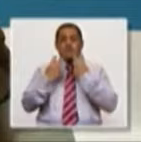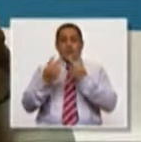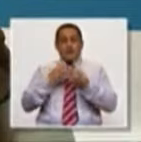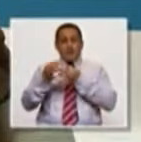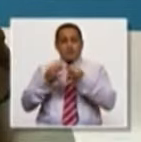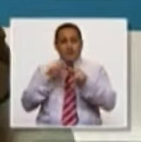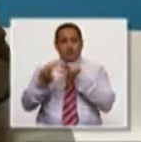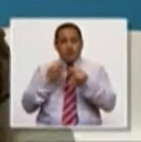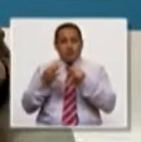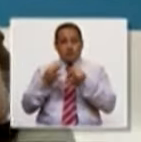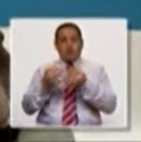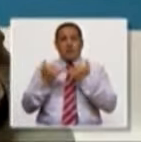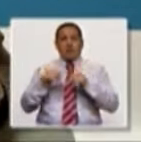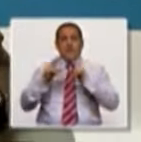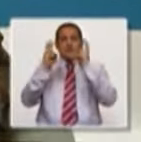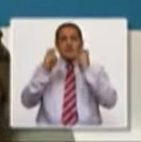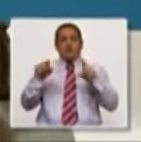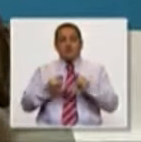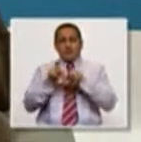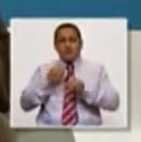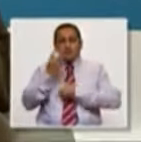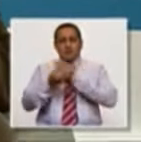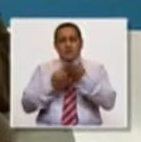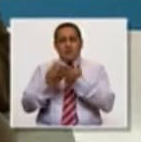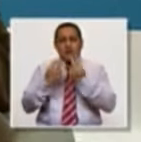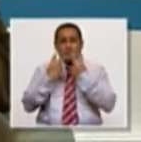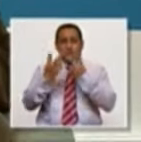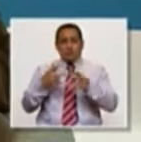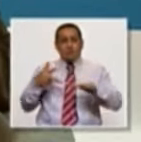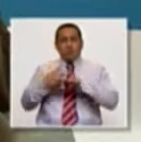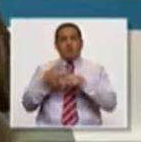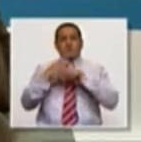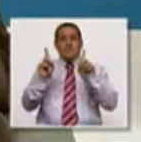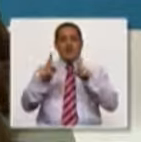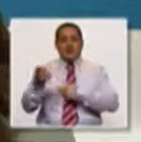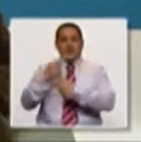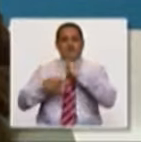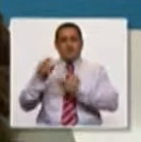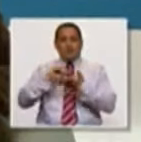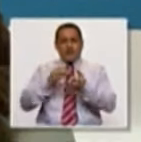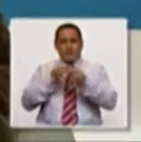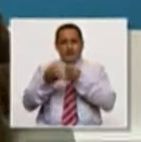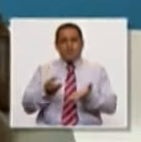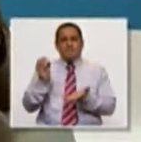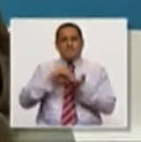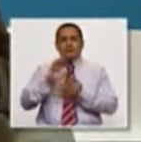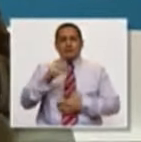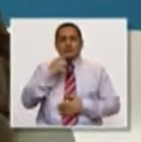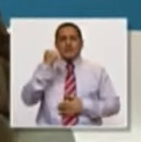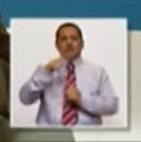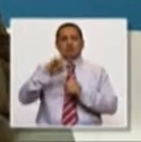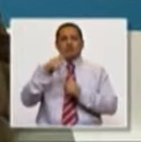ampliar ese tema, esa información. Nos vamos a ir a la pausa, pero regresamos para seguir hablando en tus derechos de